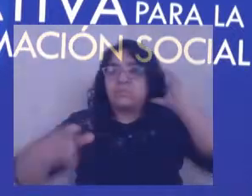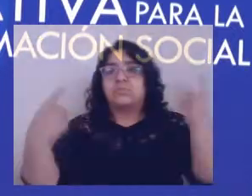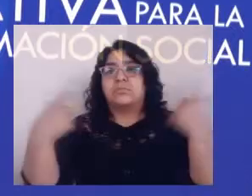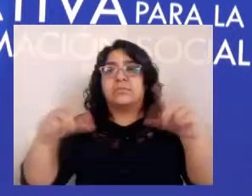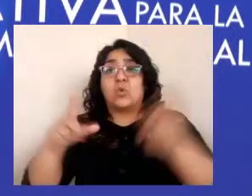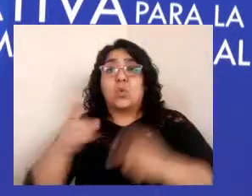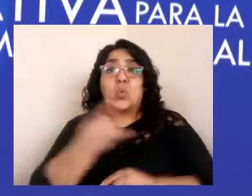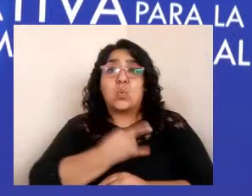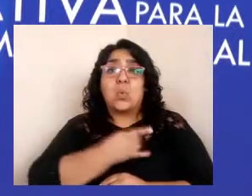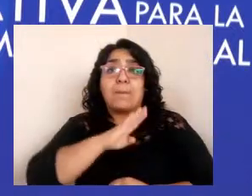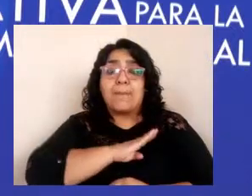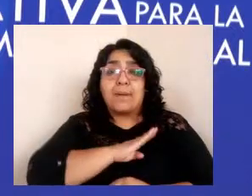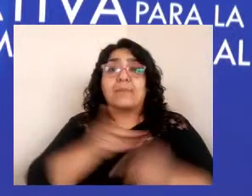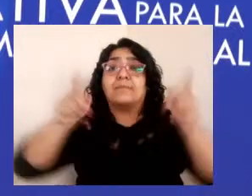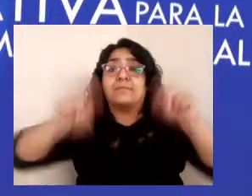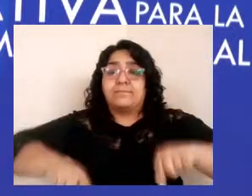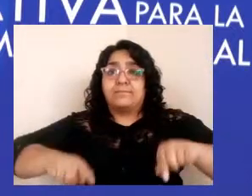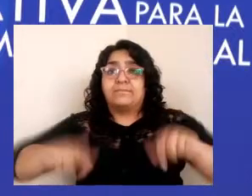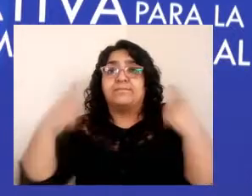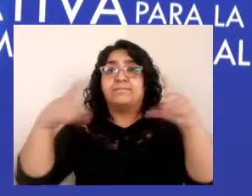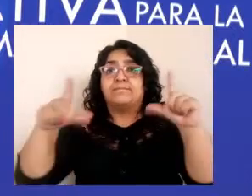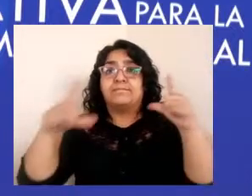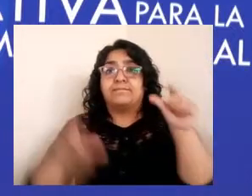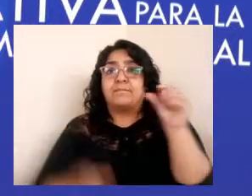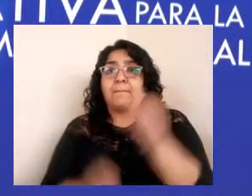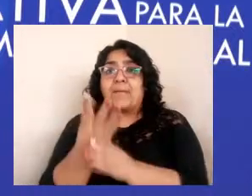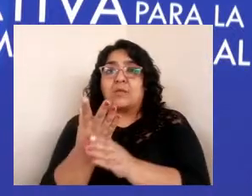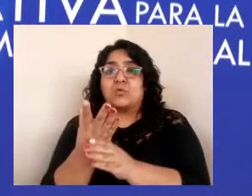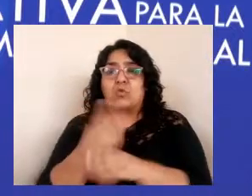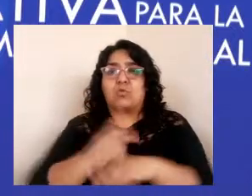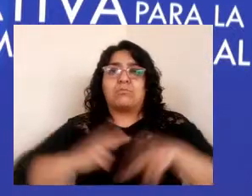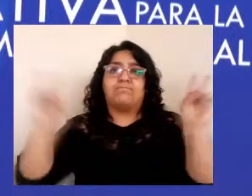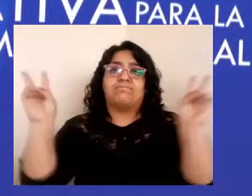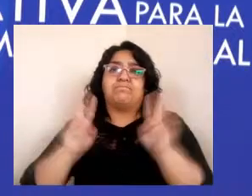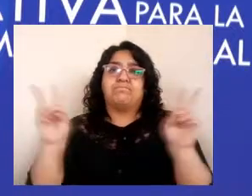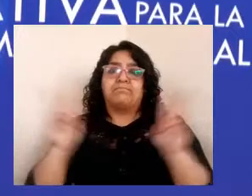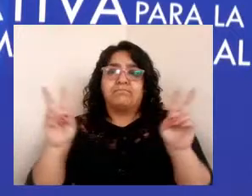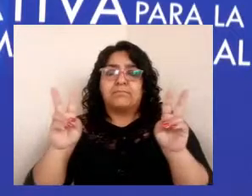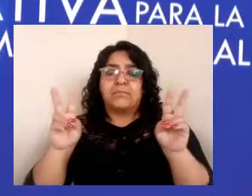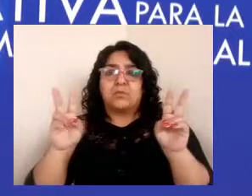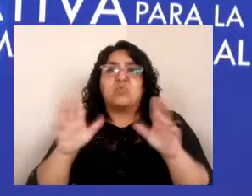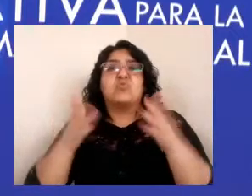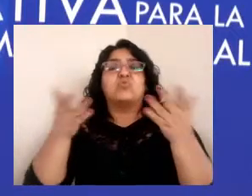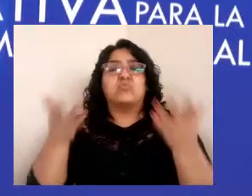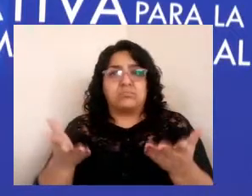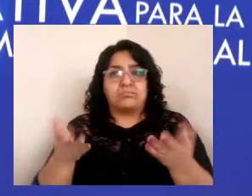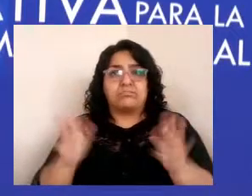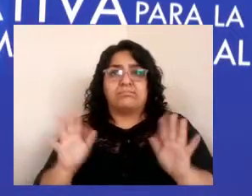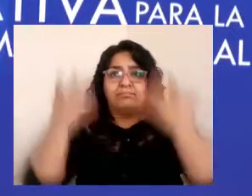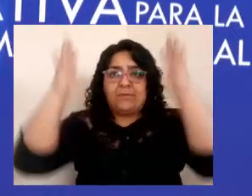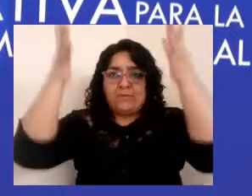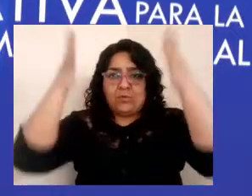del canal Telepasto por la transmisión en directo de esta ceremonia.